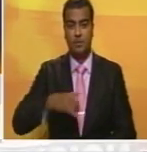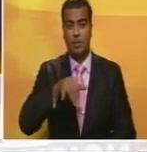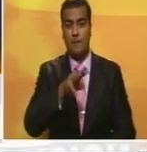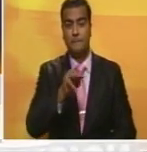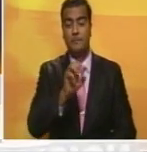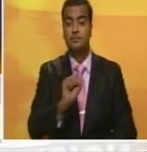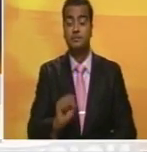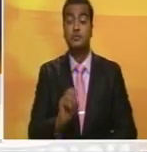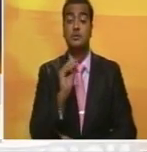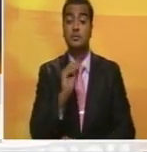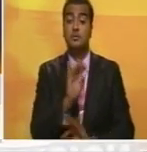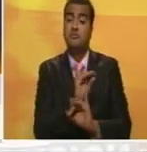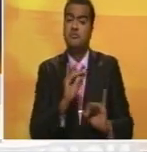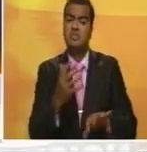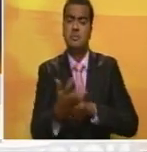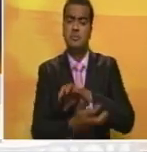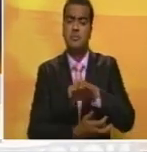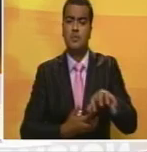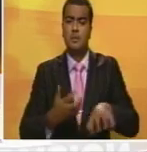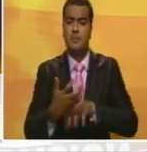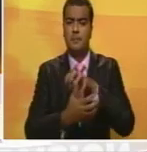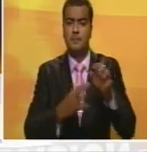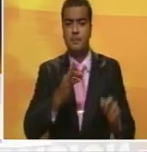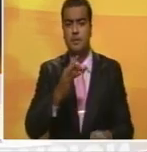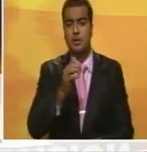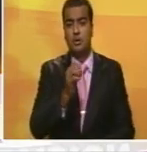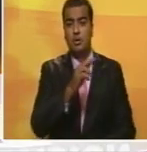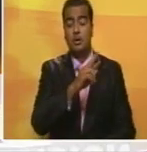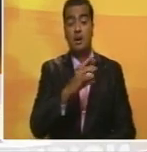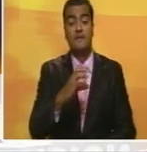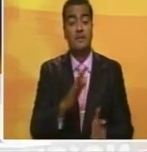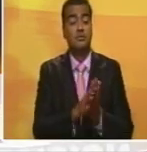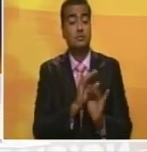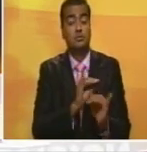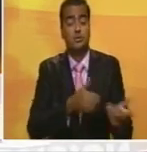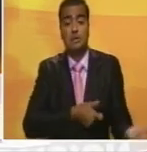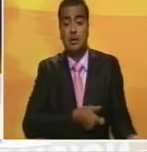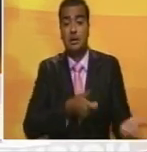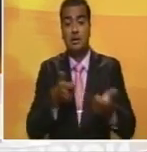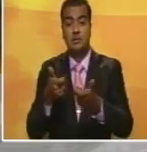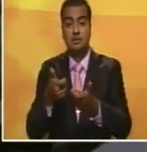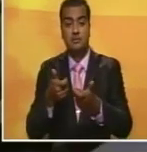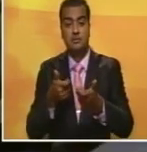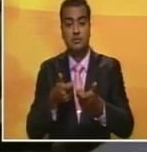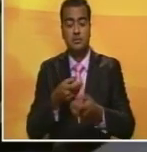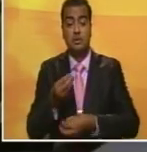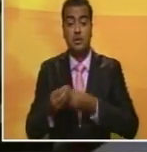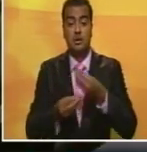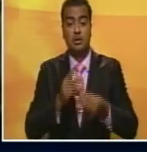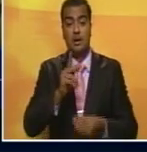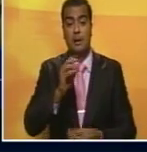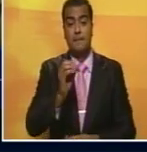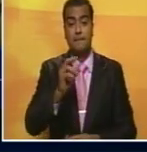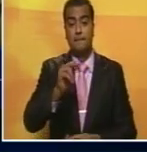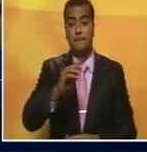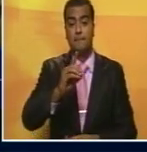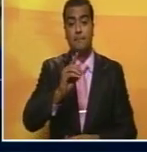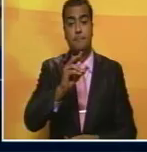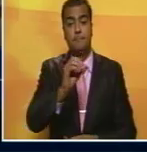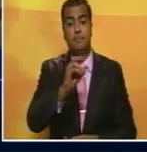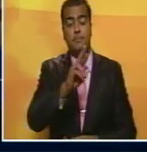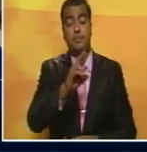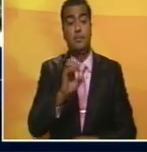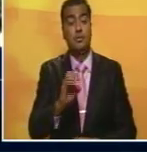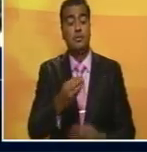Santos proclamó el fin del conflicto armado con las FARC tras concluir el desarme de la guerrilla. Desde un acto en Pondores, en La Guajira, el mandatario y